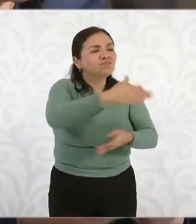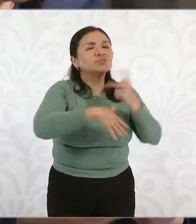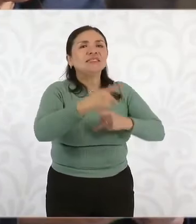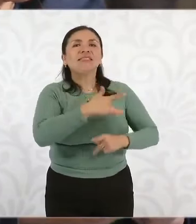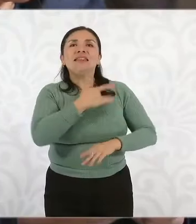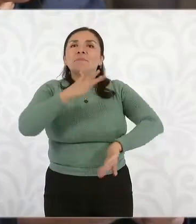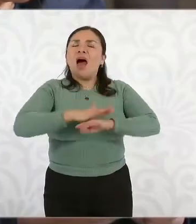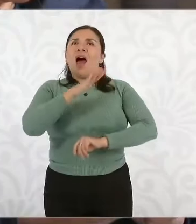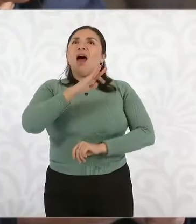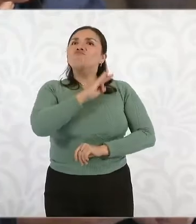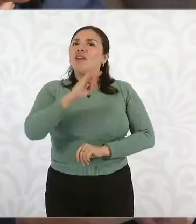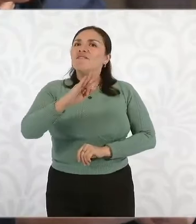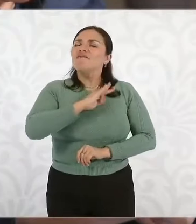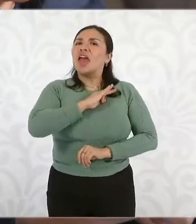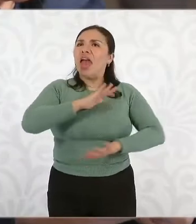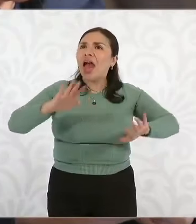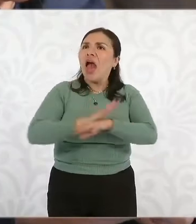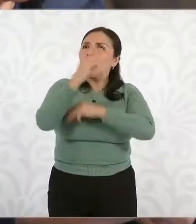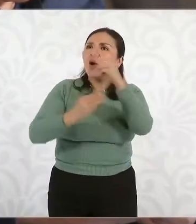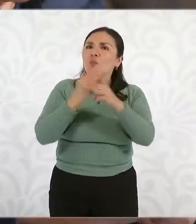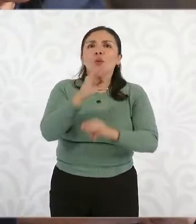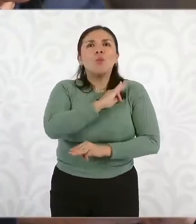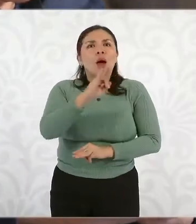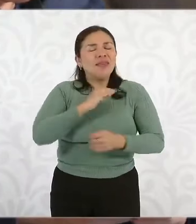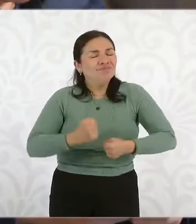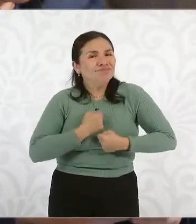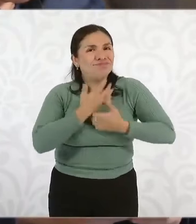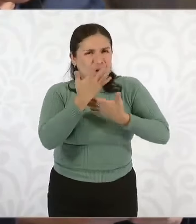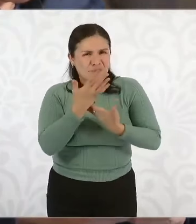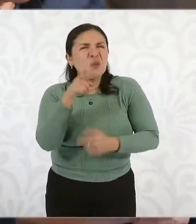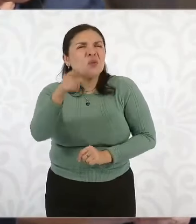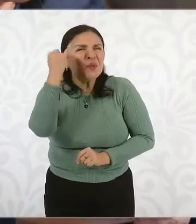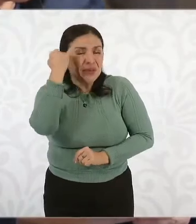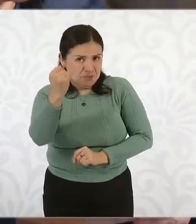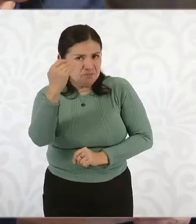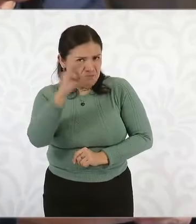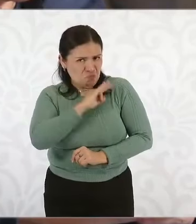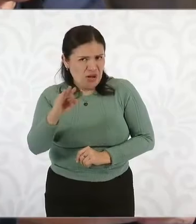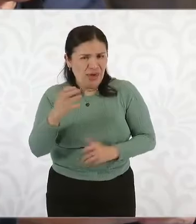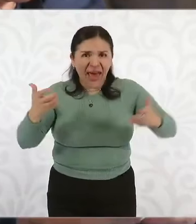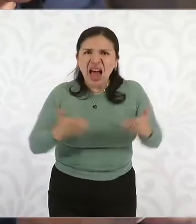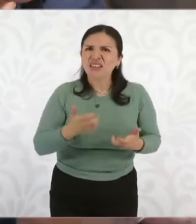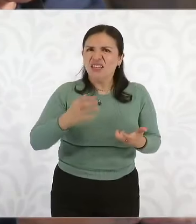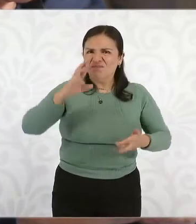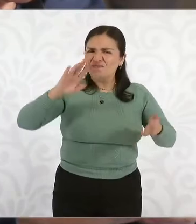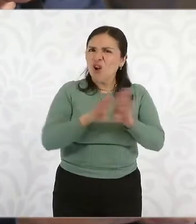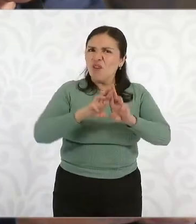la gente de que un mundo mejor es posible. ¿Usted coincide, Presidenta, que un acto radical de cualquier activista que diga